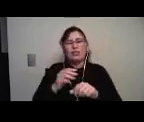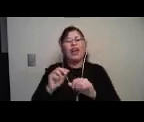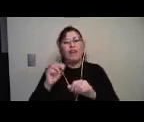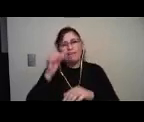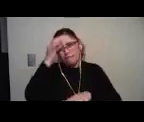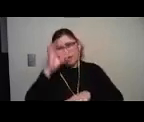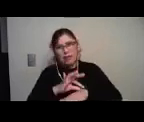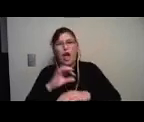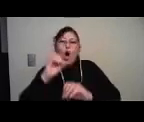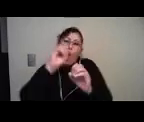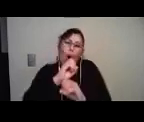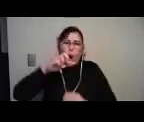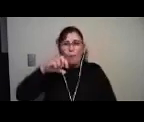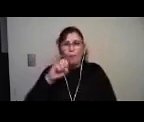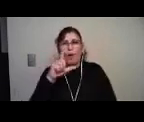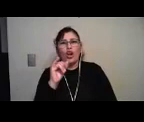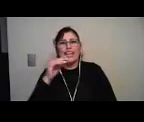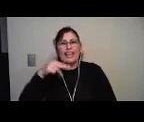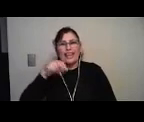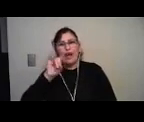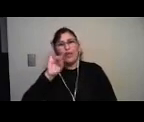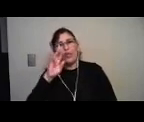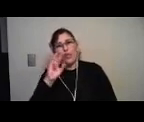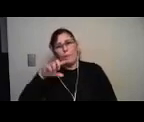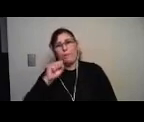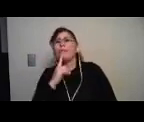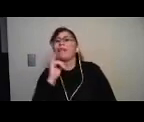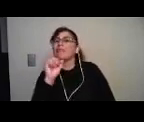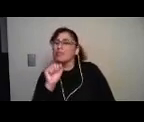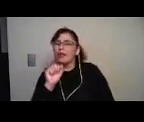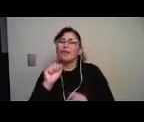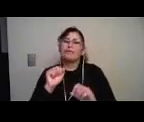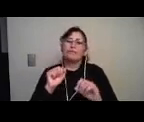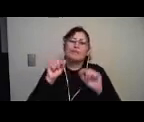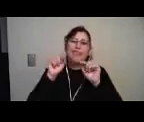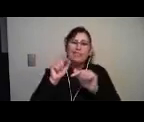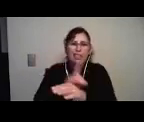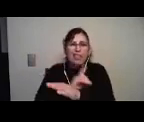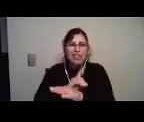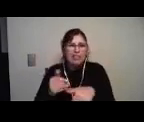una polineuropatía periférica o una patología diabética, ¿ya?